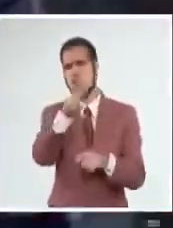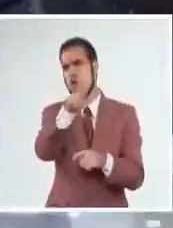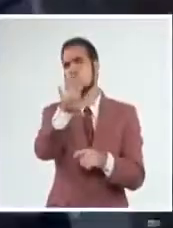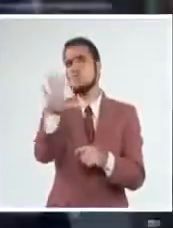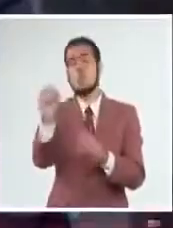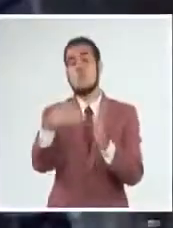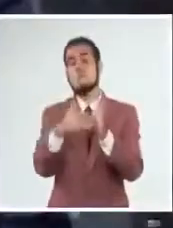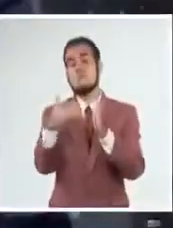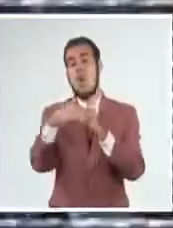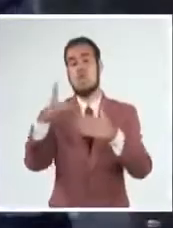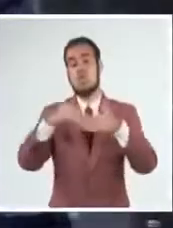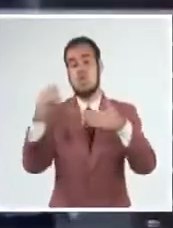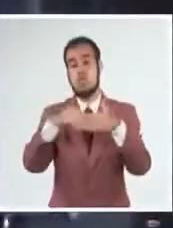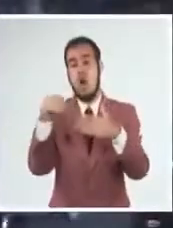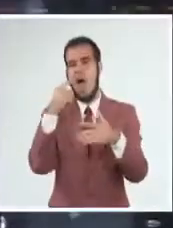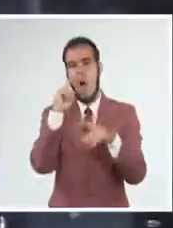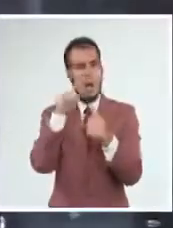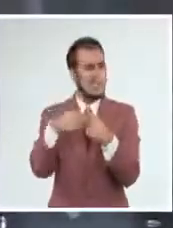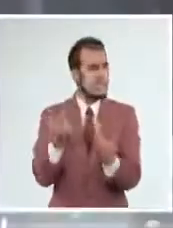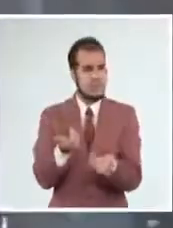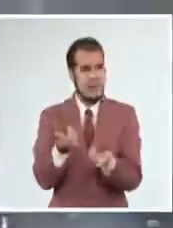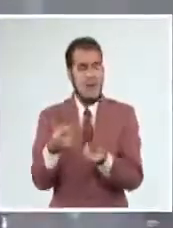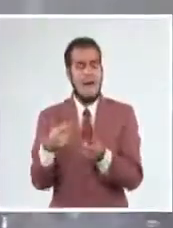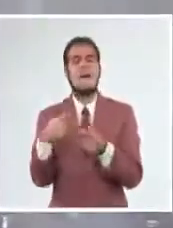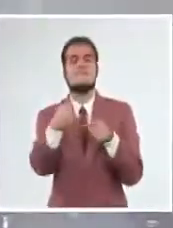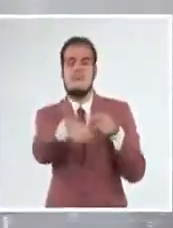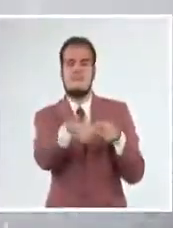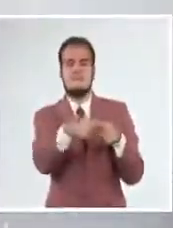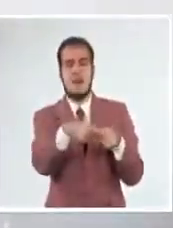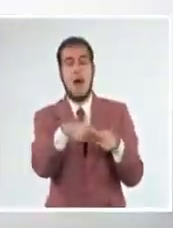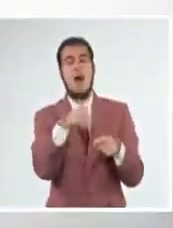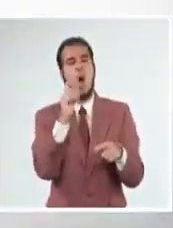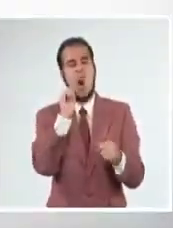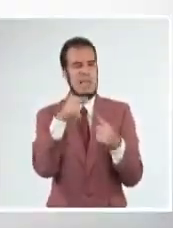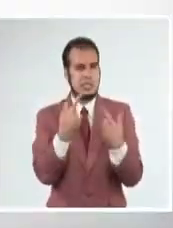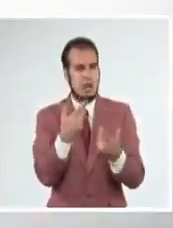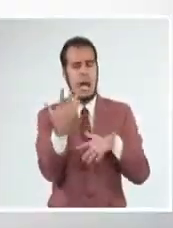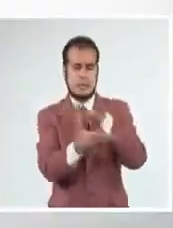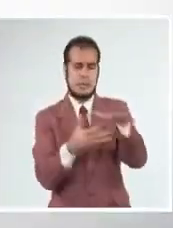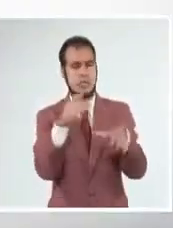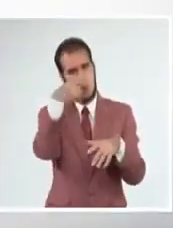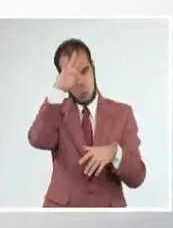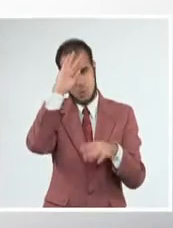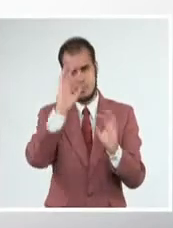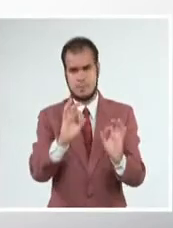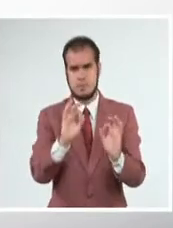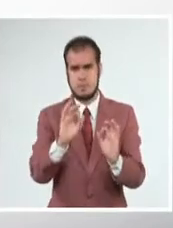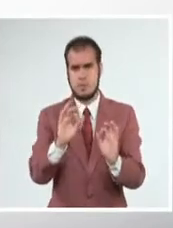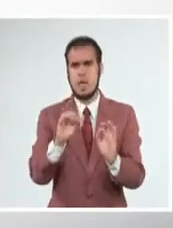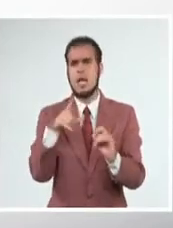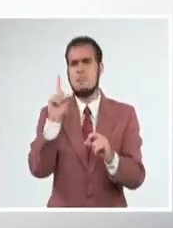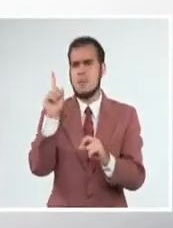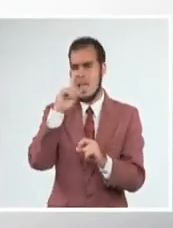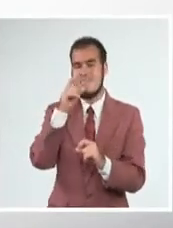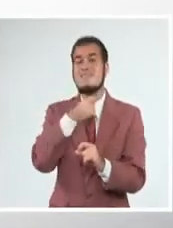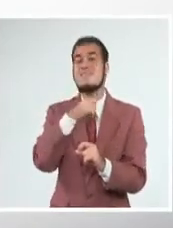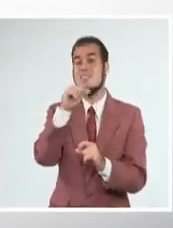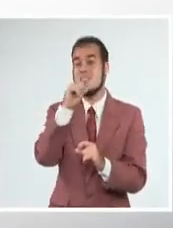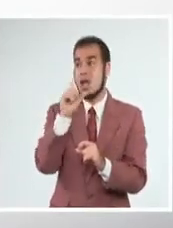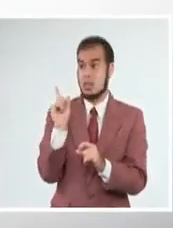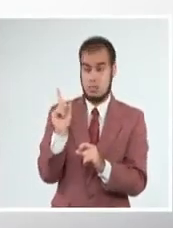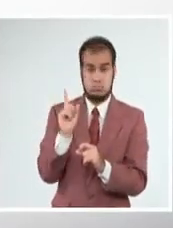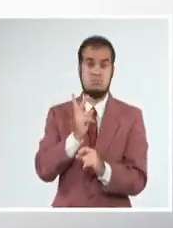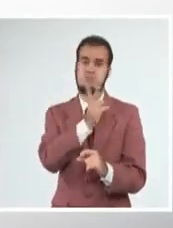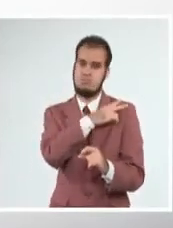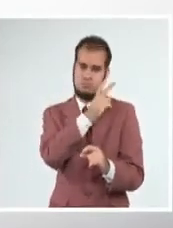programas de subversión en Cuba, canalizados principalmente por la Fundación Nacional para la Democracia, NEP, y la Agencia de